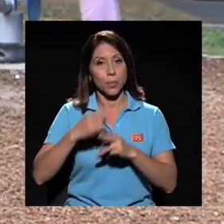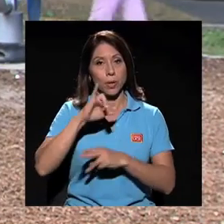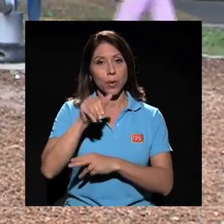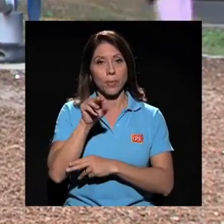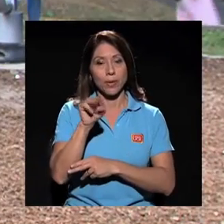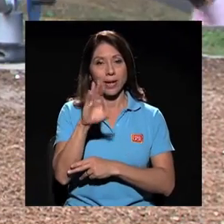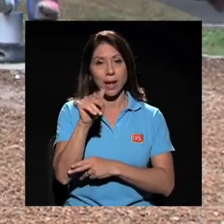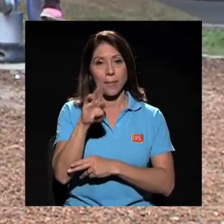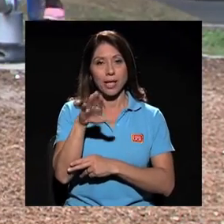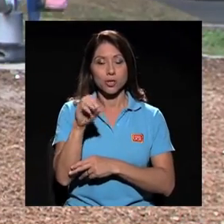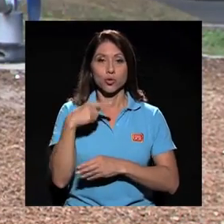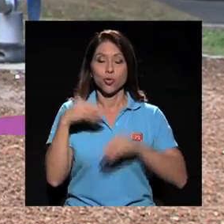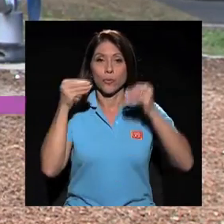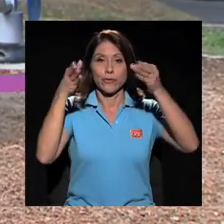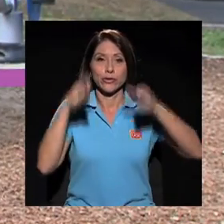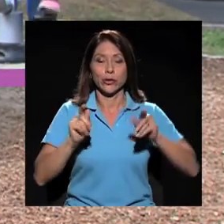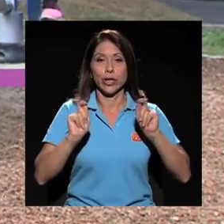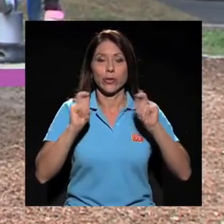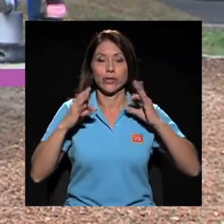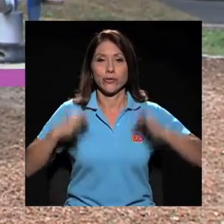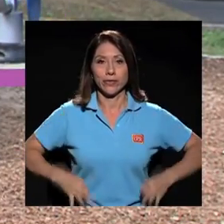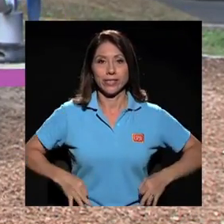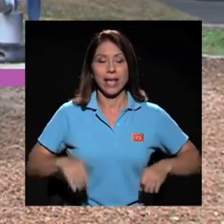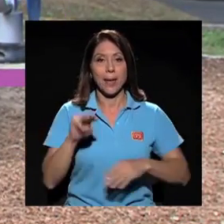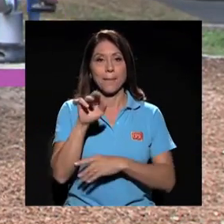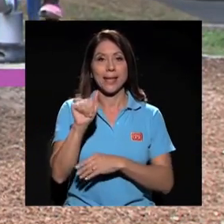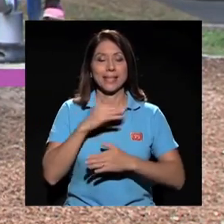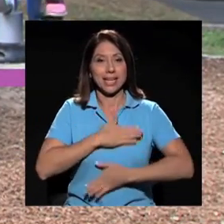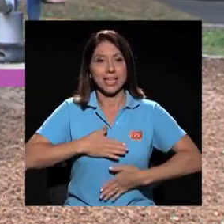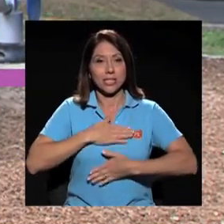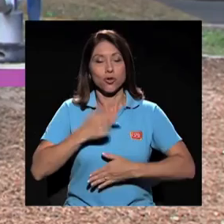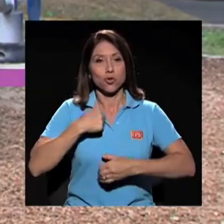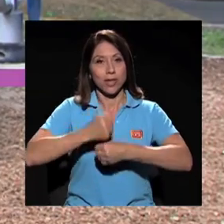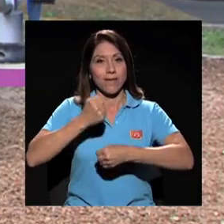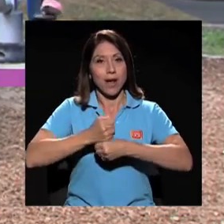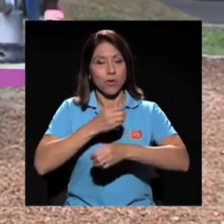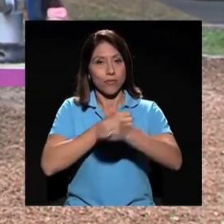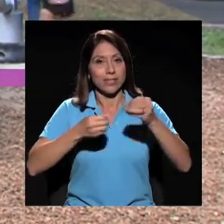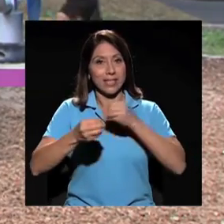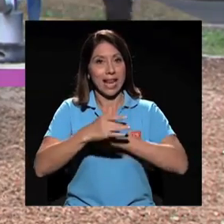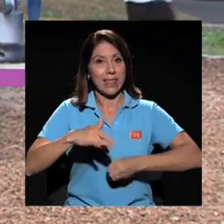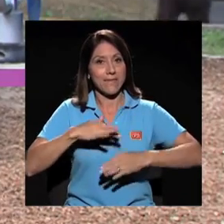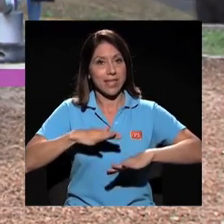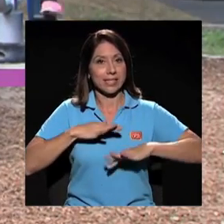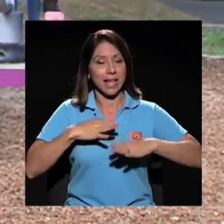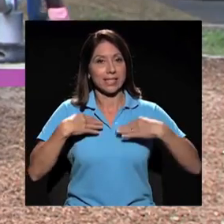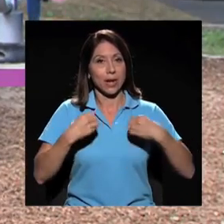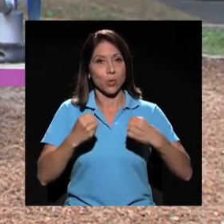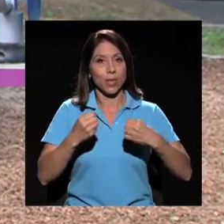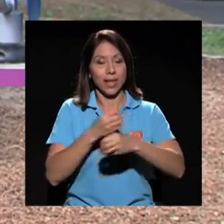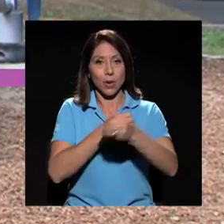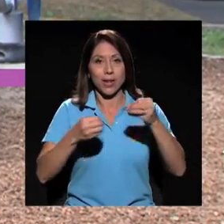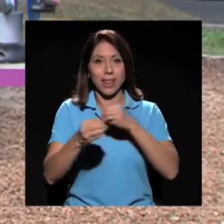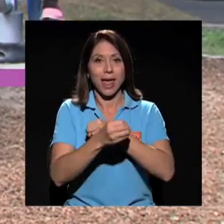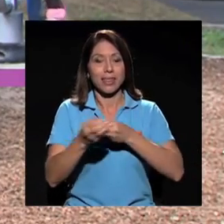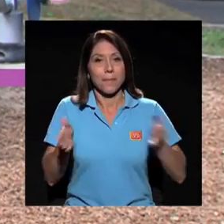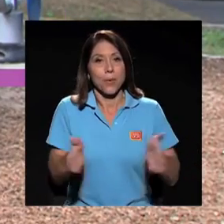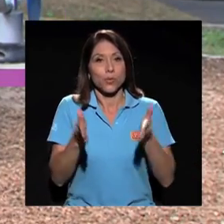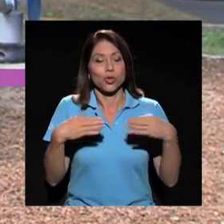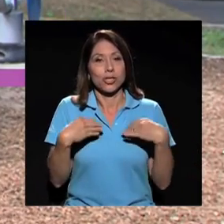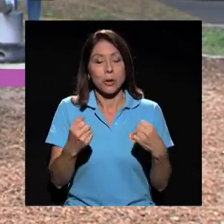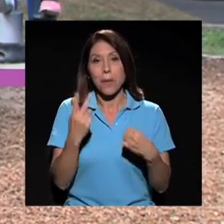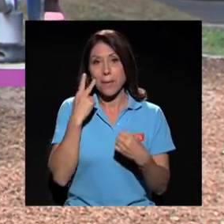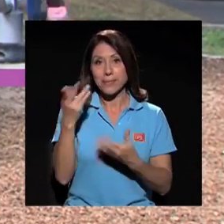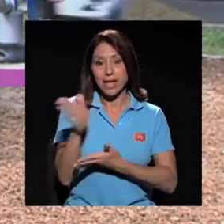Buenas, mi nombre es Juan Manuel Camacho, soy profesor de Educación Física y máster en Recreación. Trabajo en la Oficina de Bienestar y Salud en la Unidad de Promoción de Salud.